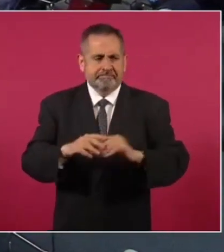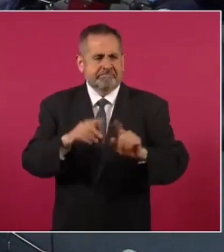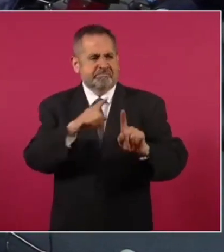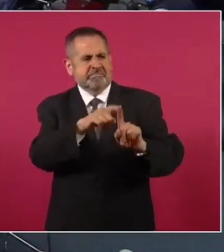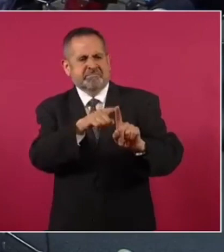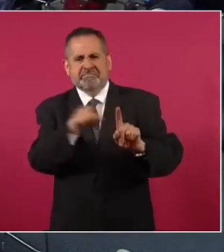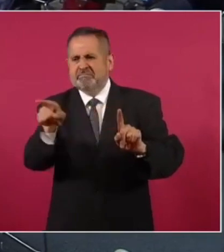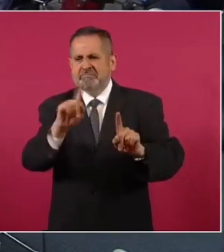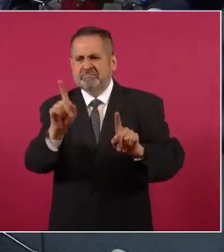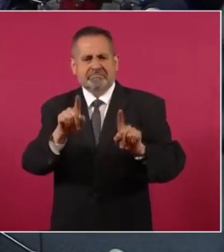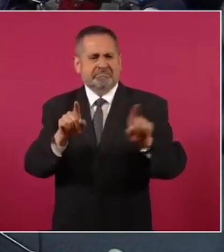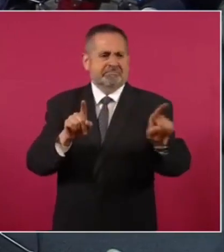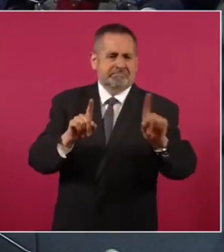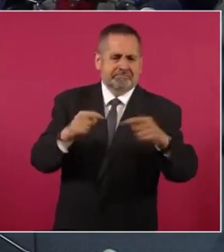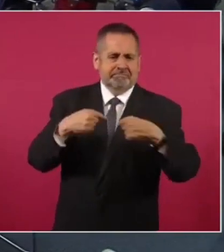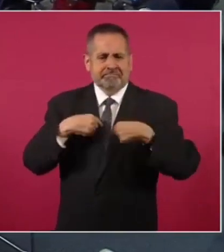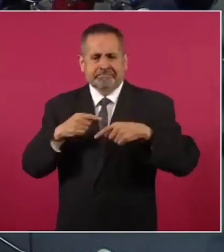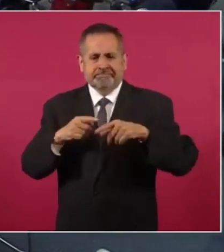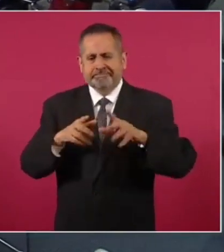críticas, ¿no?,